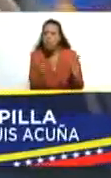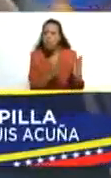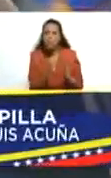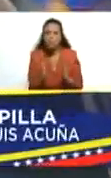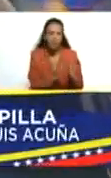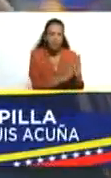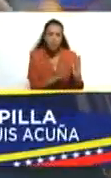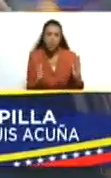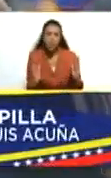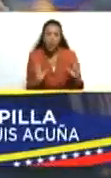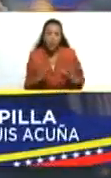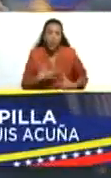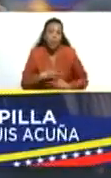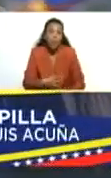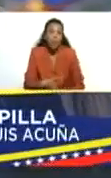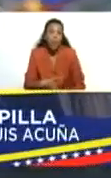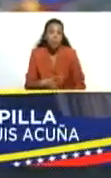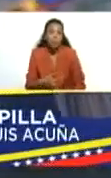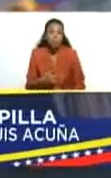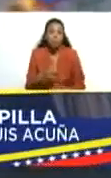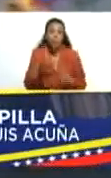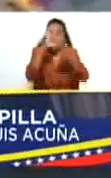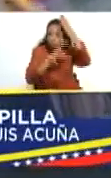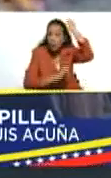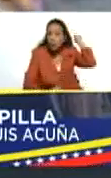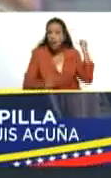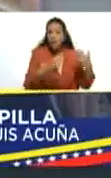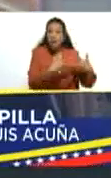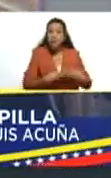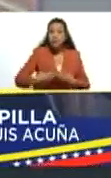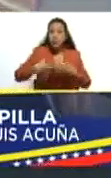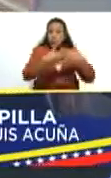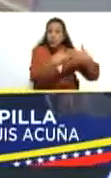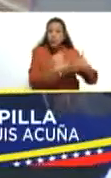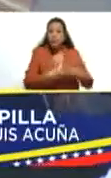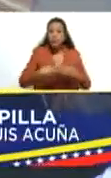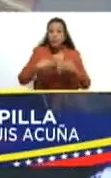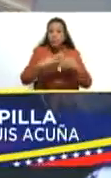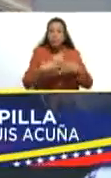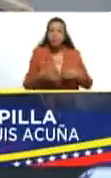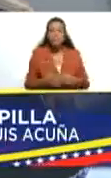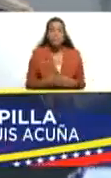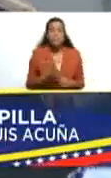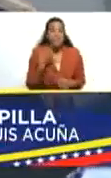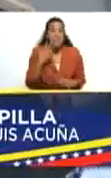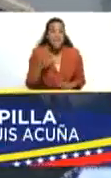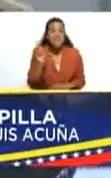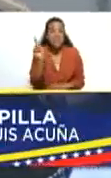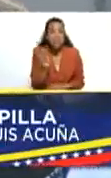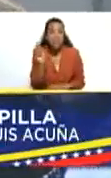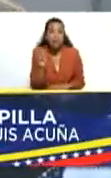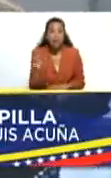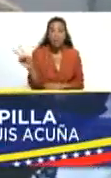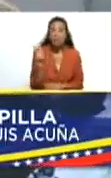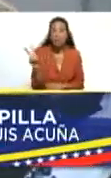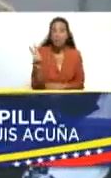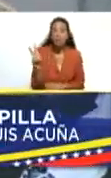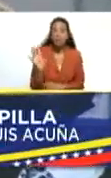cuando por iniciativa de congresistas estadounidenses y diputados